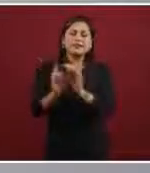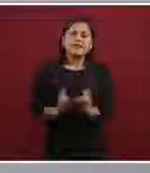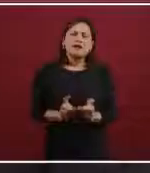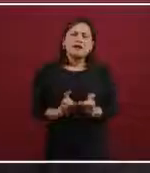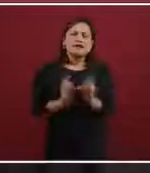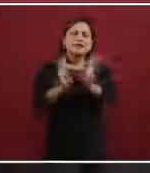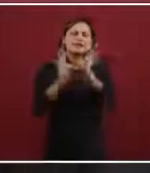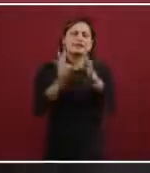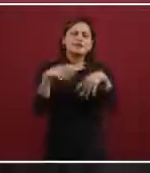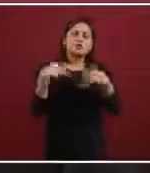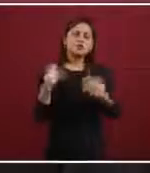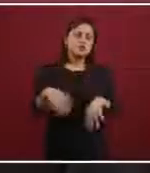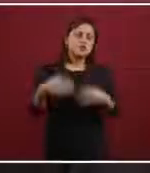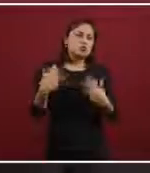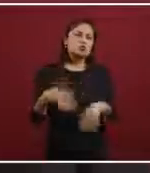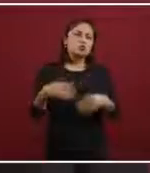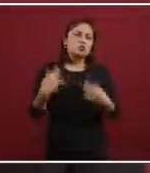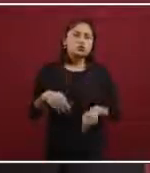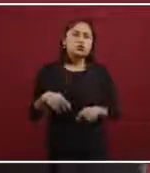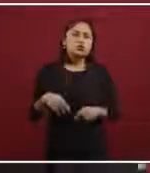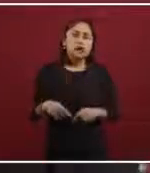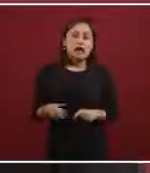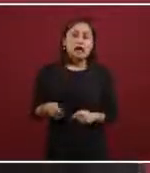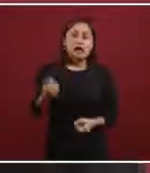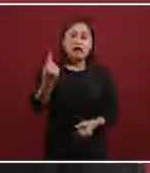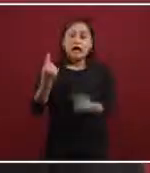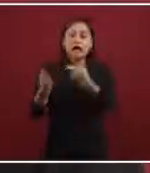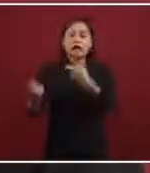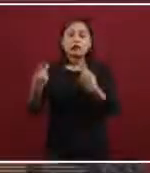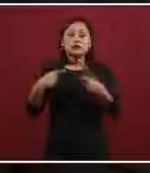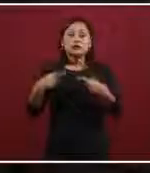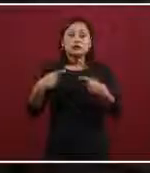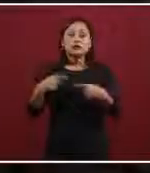y vuelven una gran lanzada